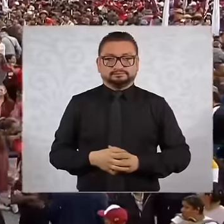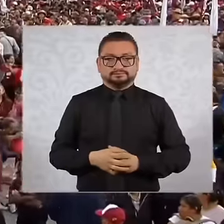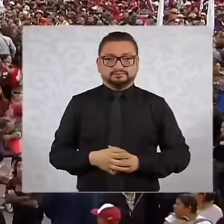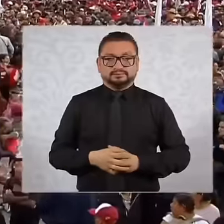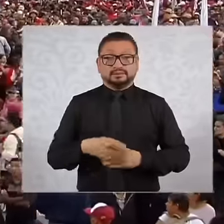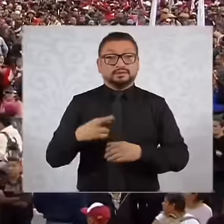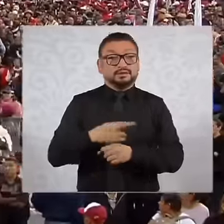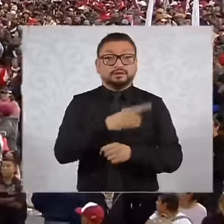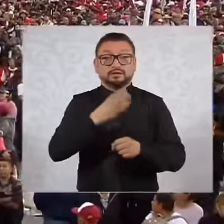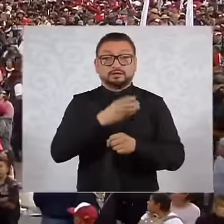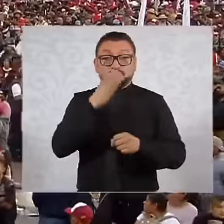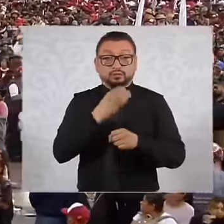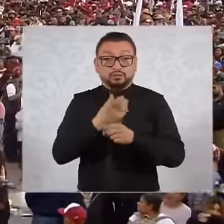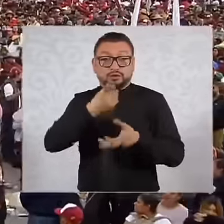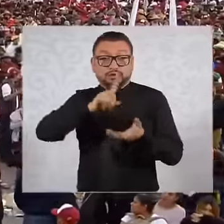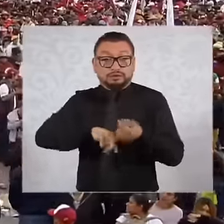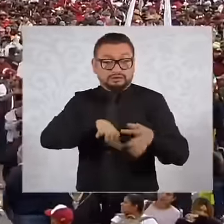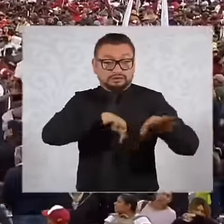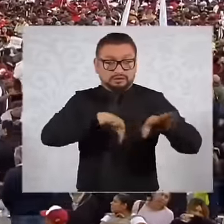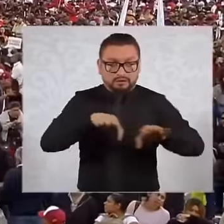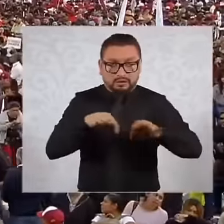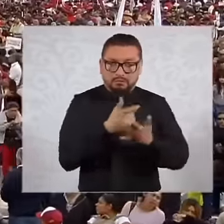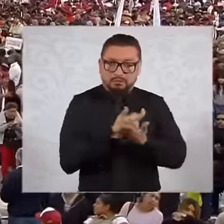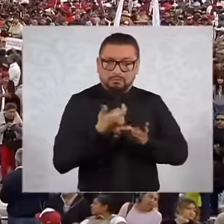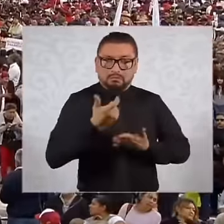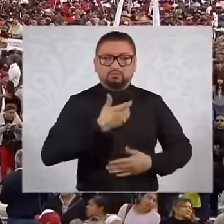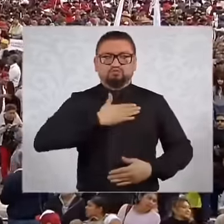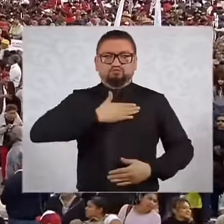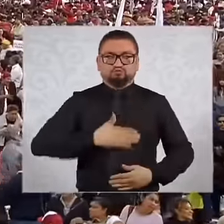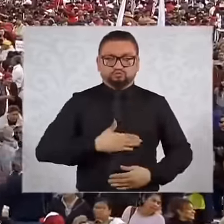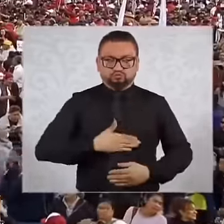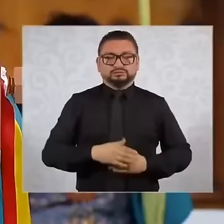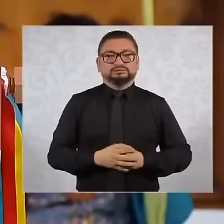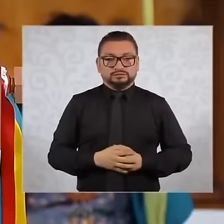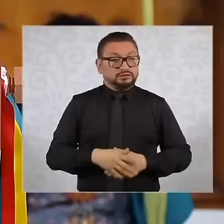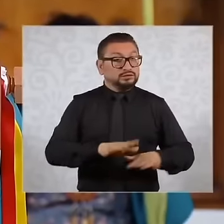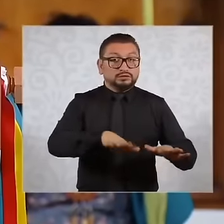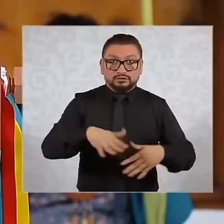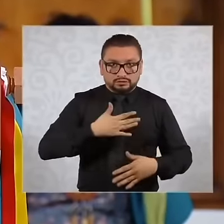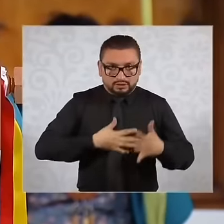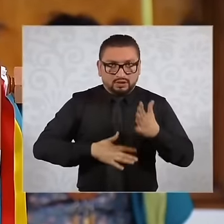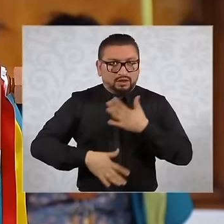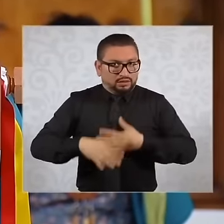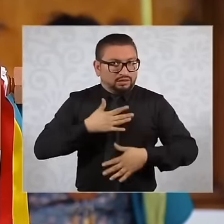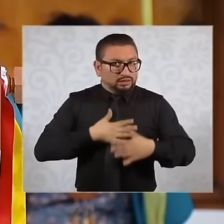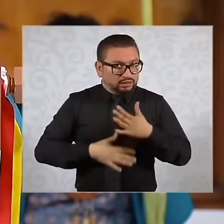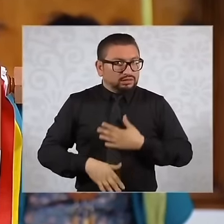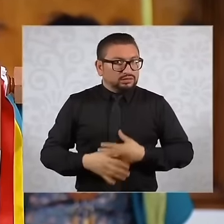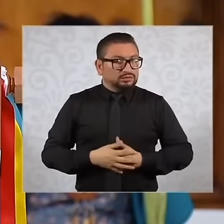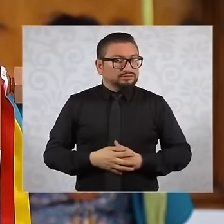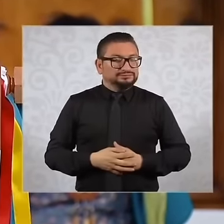República con trabajo y salario justo. ¿Ya se cansaron?